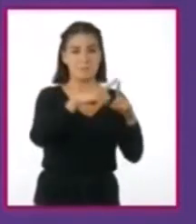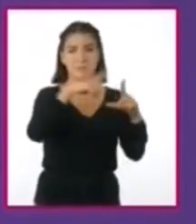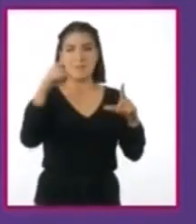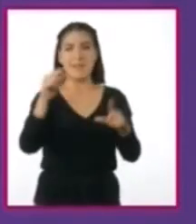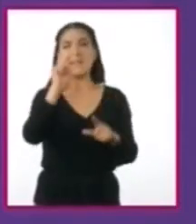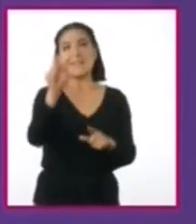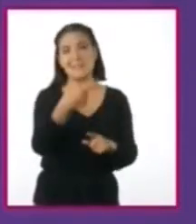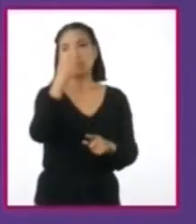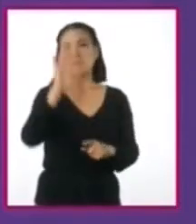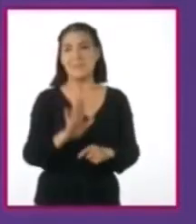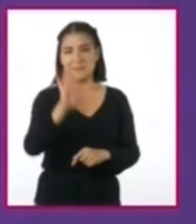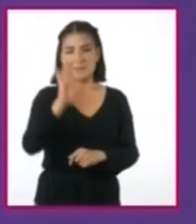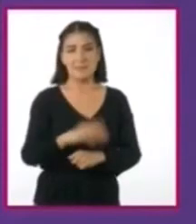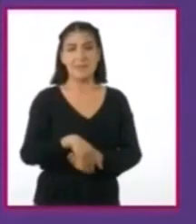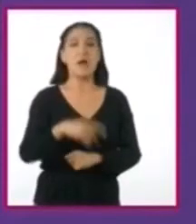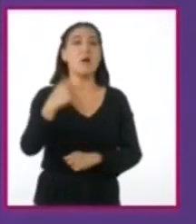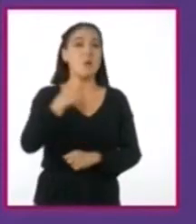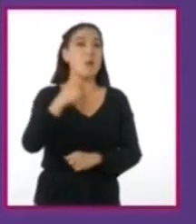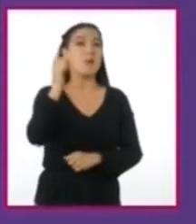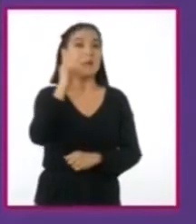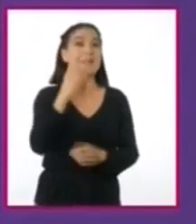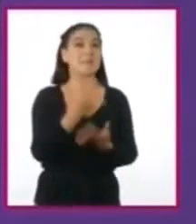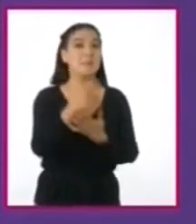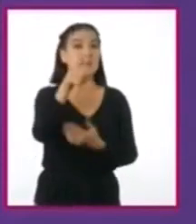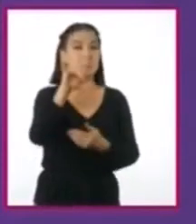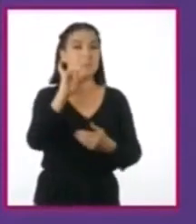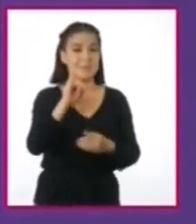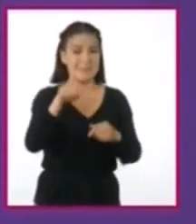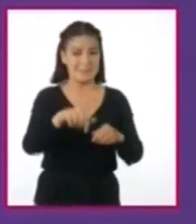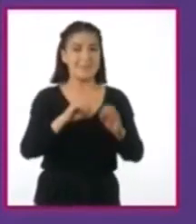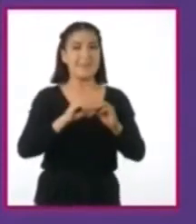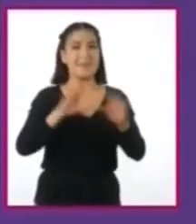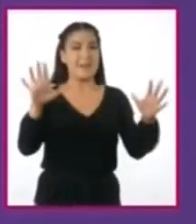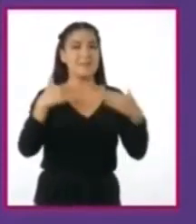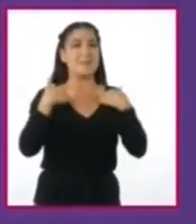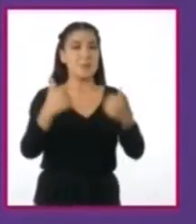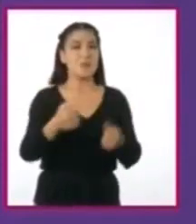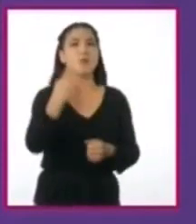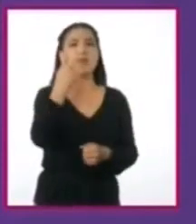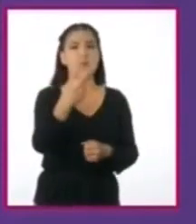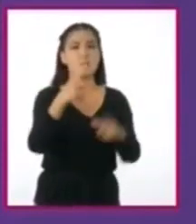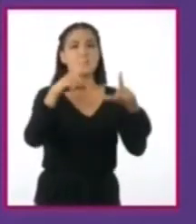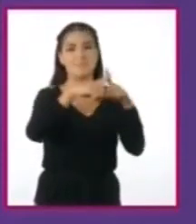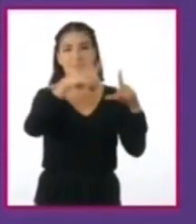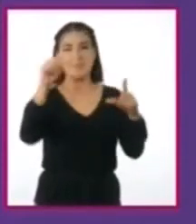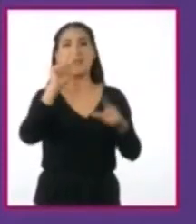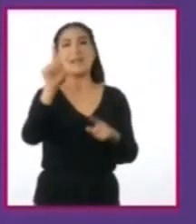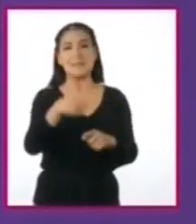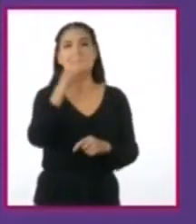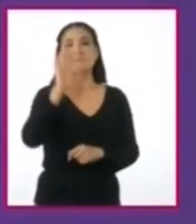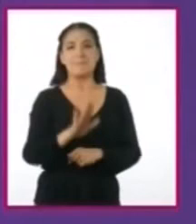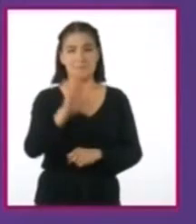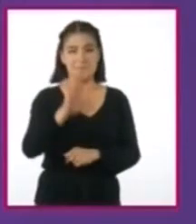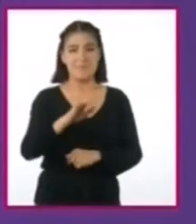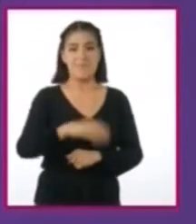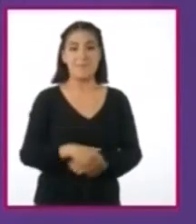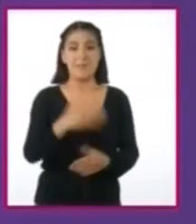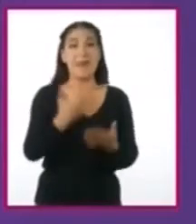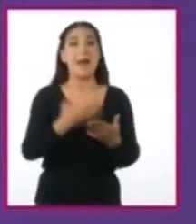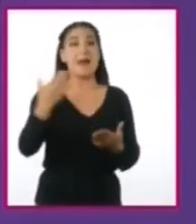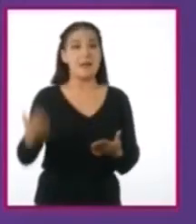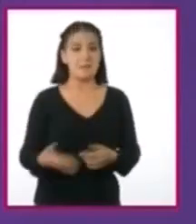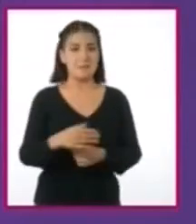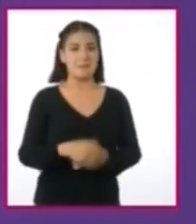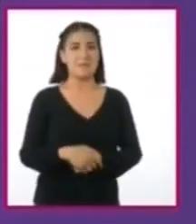semejantes. Espero hasta aquí haya quedado claro cómo dos triángulos son semejantes. Ahora,